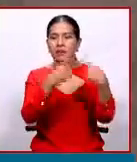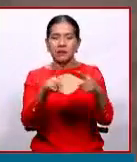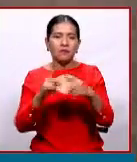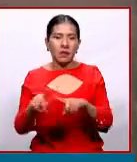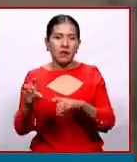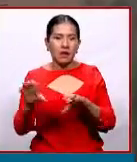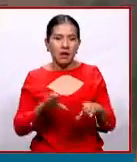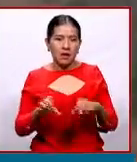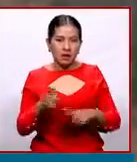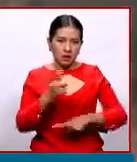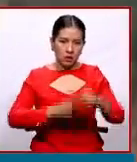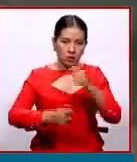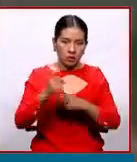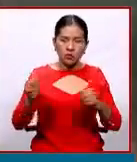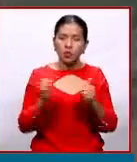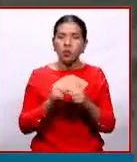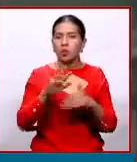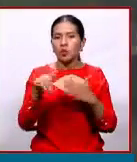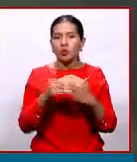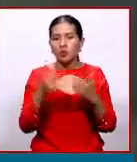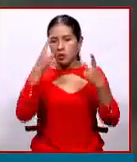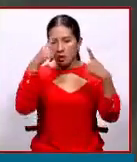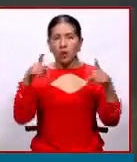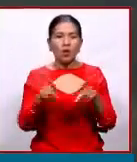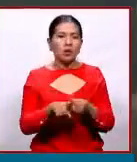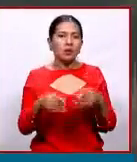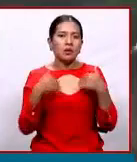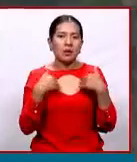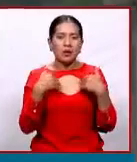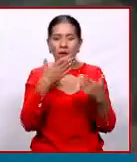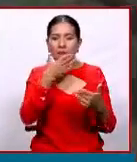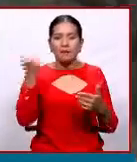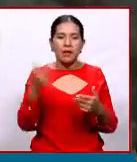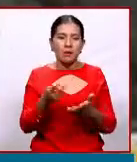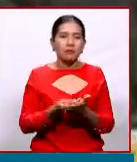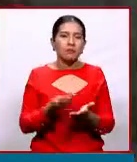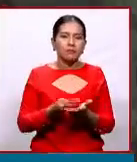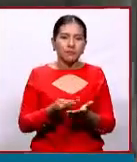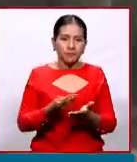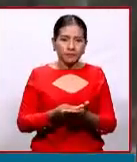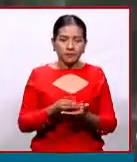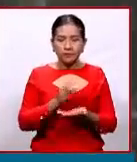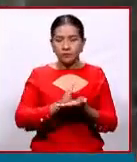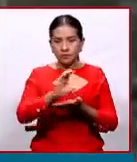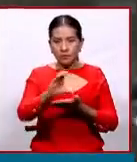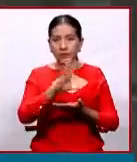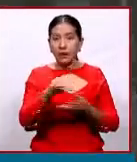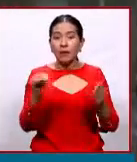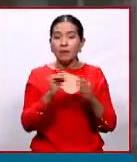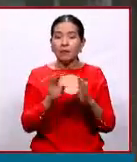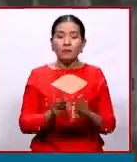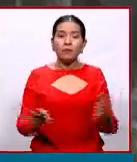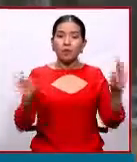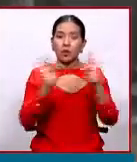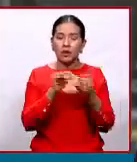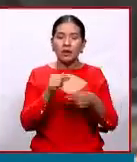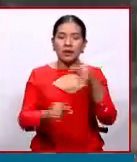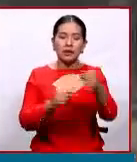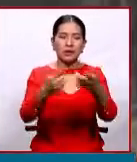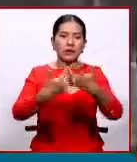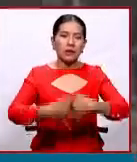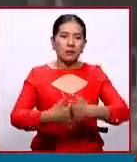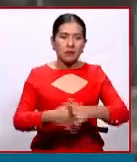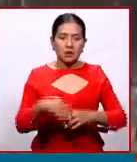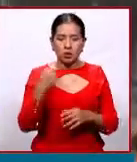diferente, con adendas que estamos haciendo los contratos para poder tener mejores precios, y sobre todo una gestión empresarial que